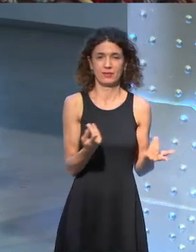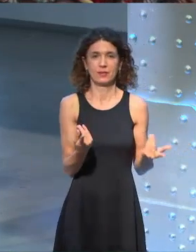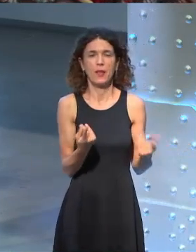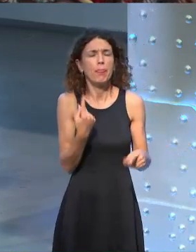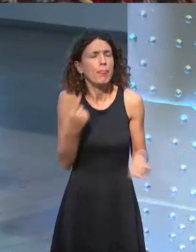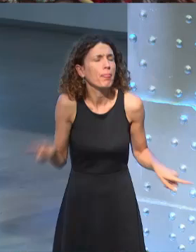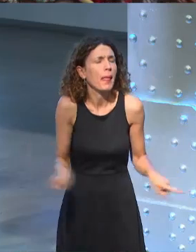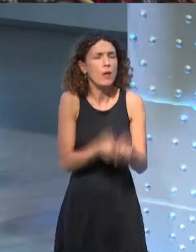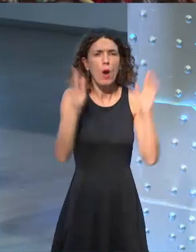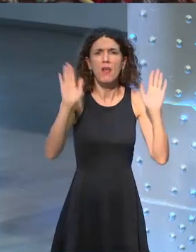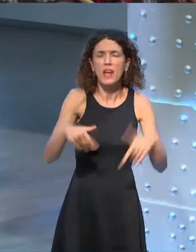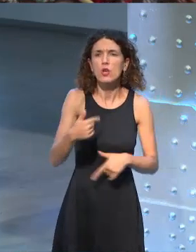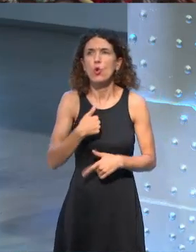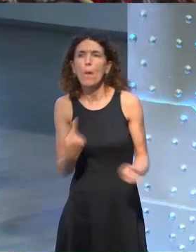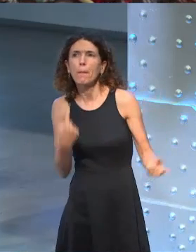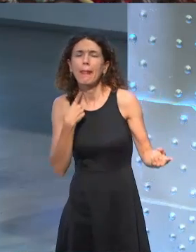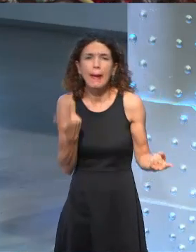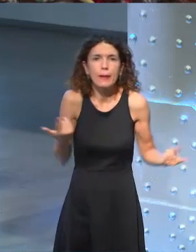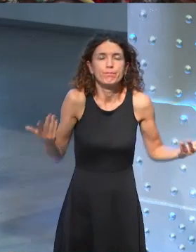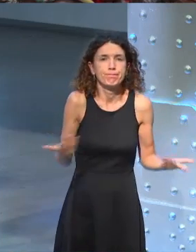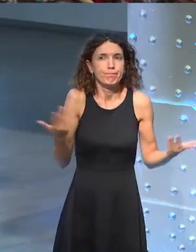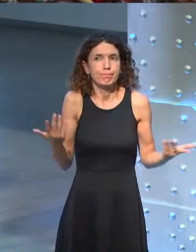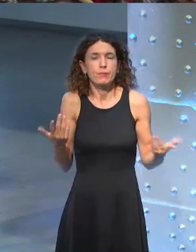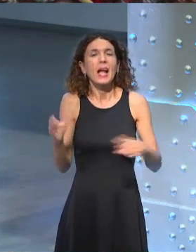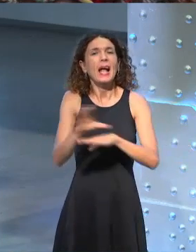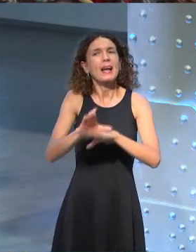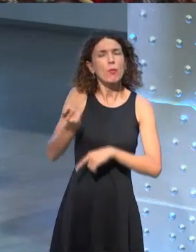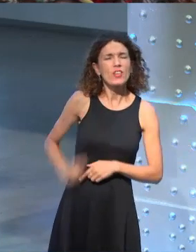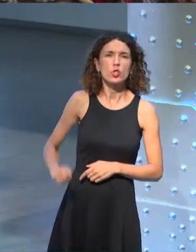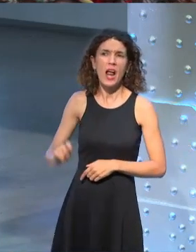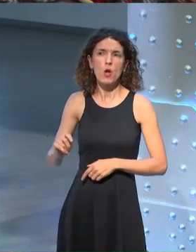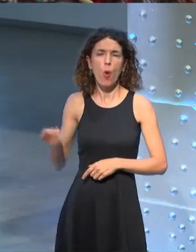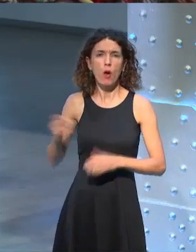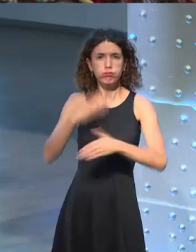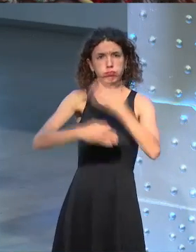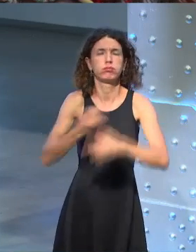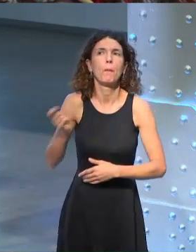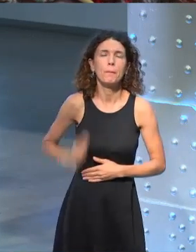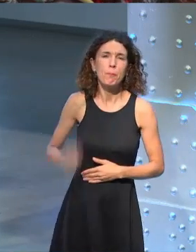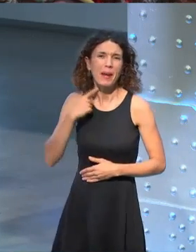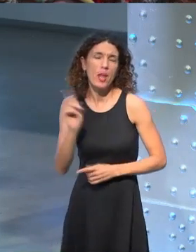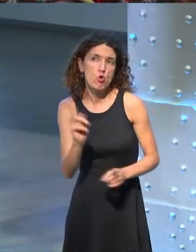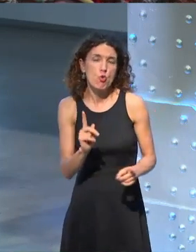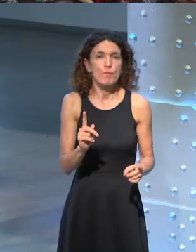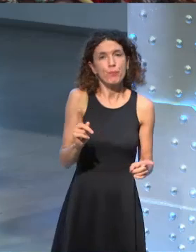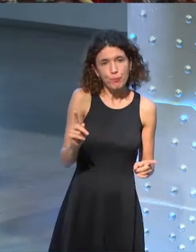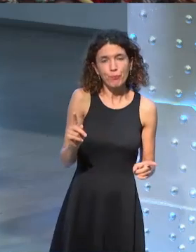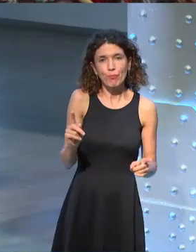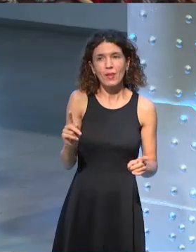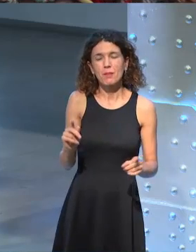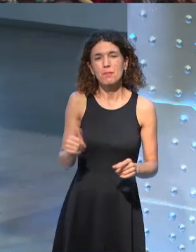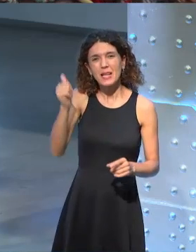independencia de que vaya a perder, no carrera profesional, pero bueno, sí, sobre todo en